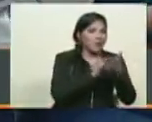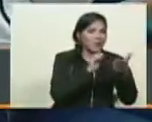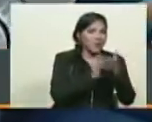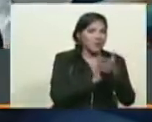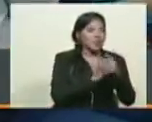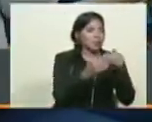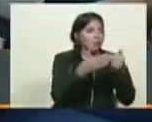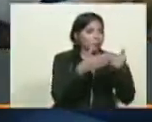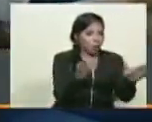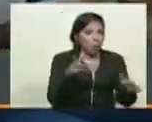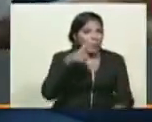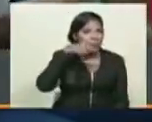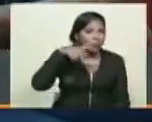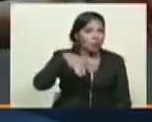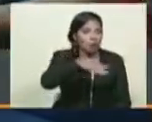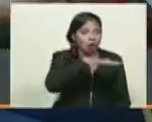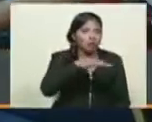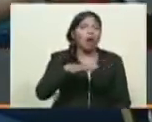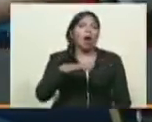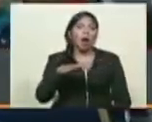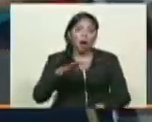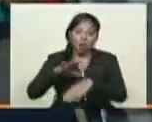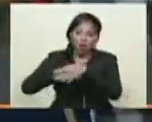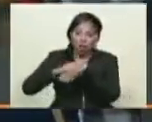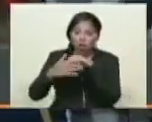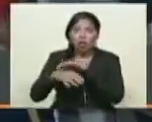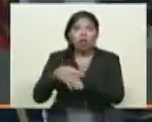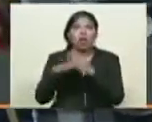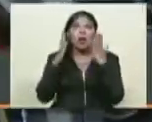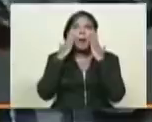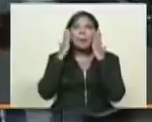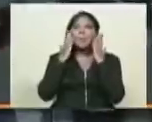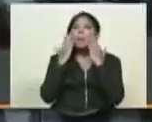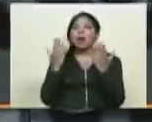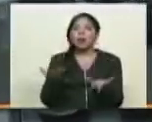al pueblo. Y que el pueblo nos diga lo que tenga que decir.